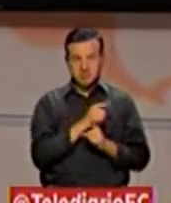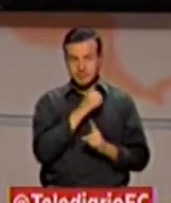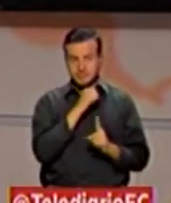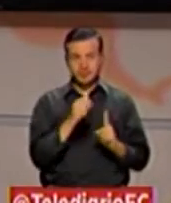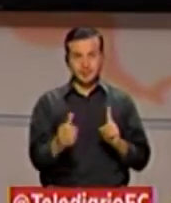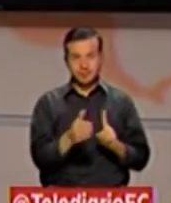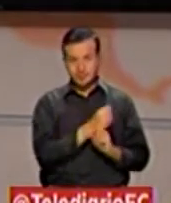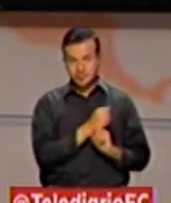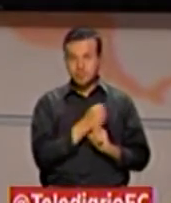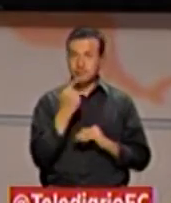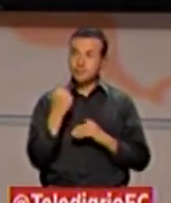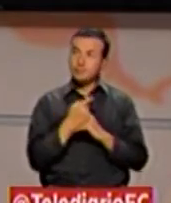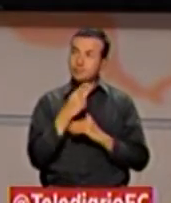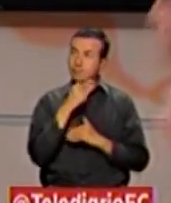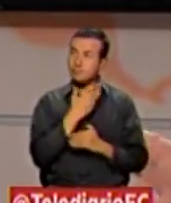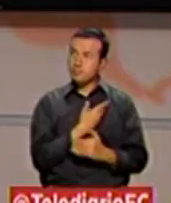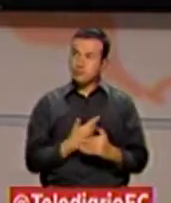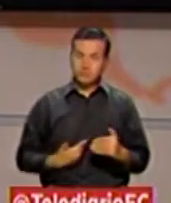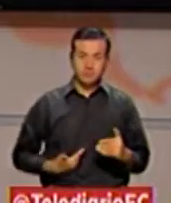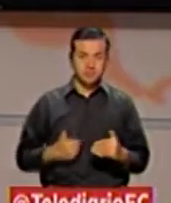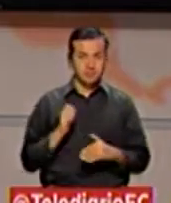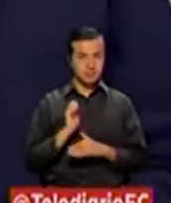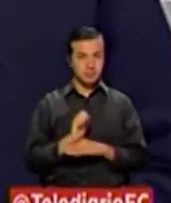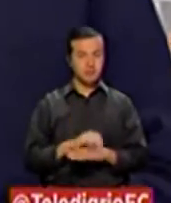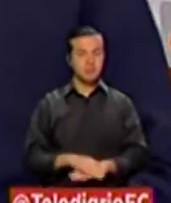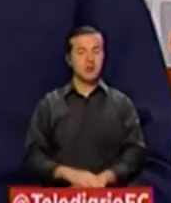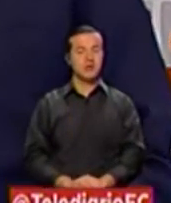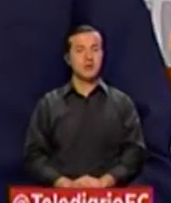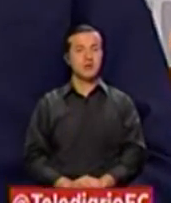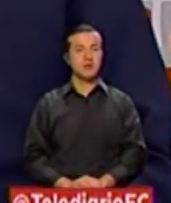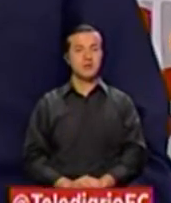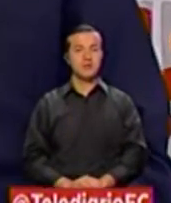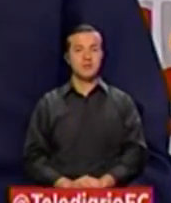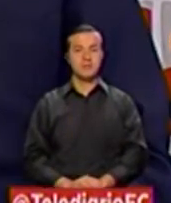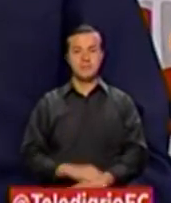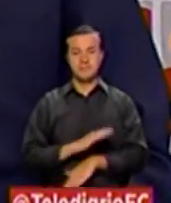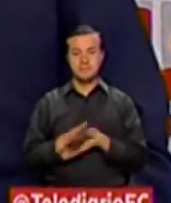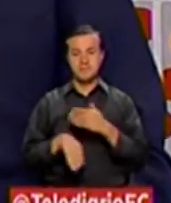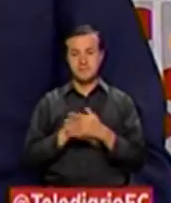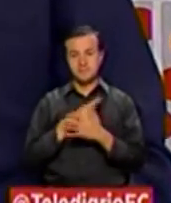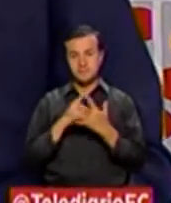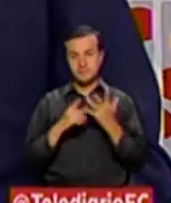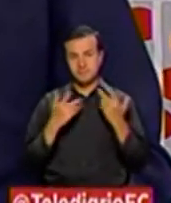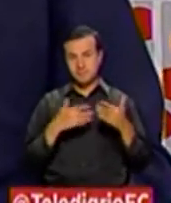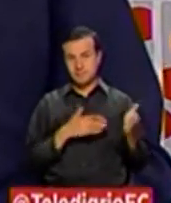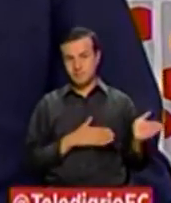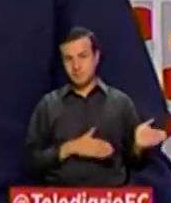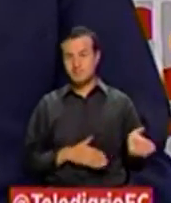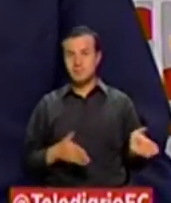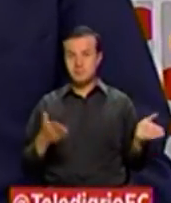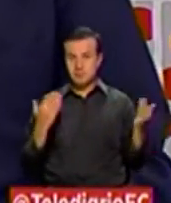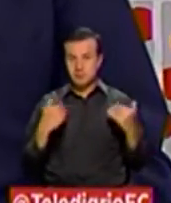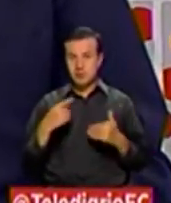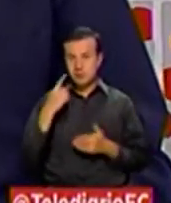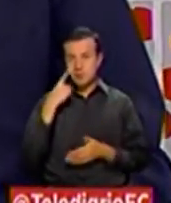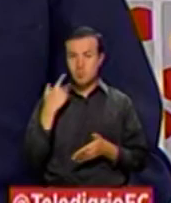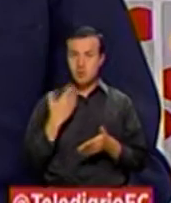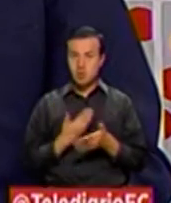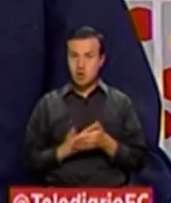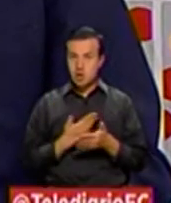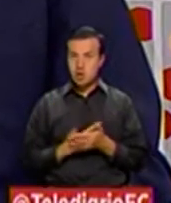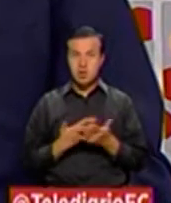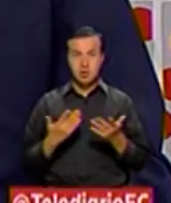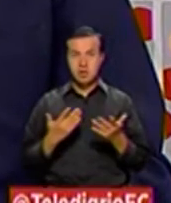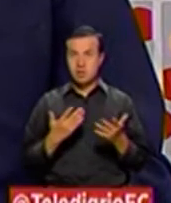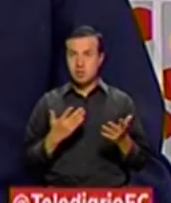secuestro ordenado por la Presidencia de la República. Sin embargo, todos estos elementos quedarán como elementos de convicción, dado que no se